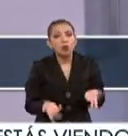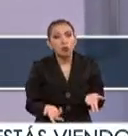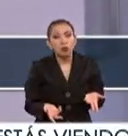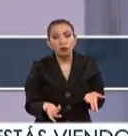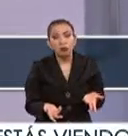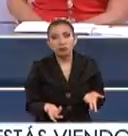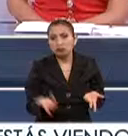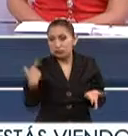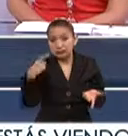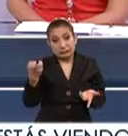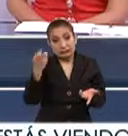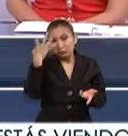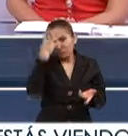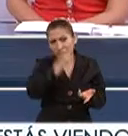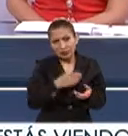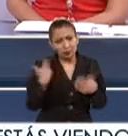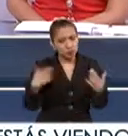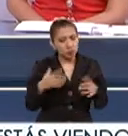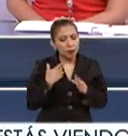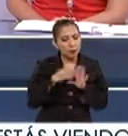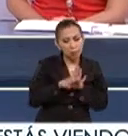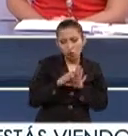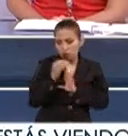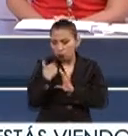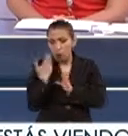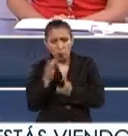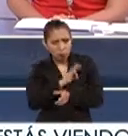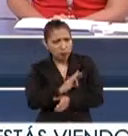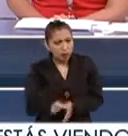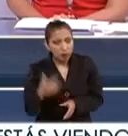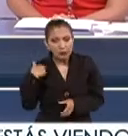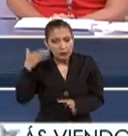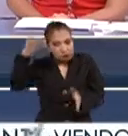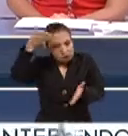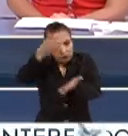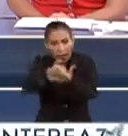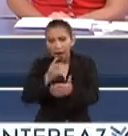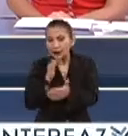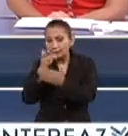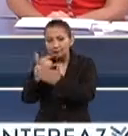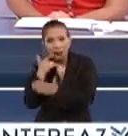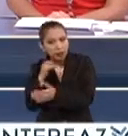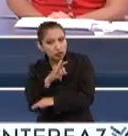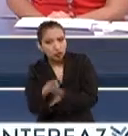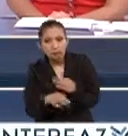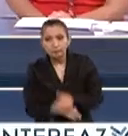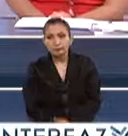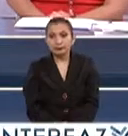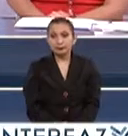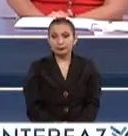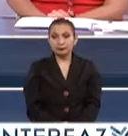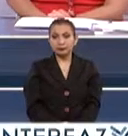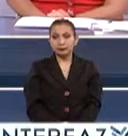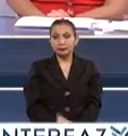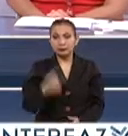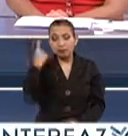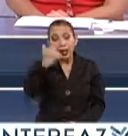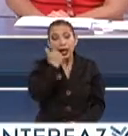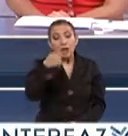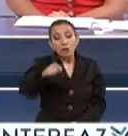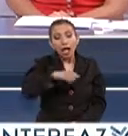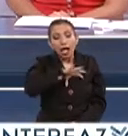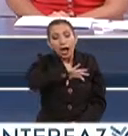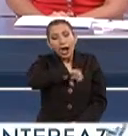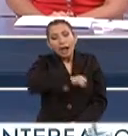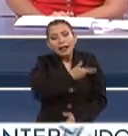Entonces es un reto precioso, pero querer es poder y hay que ir a por ello, hay que intentar por todos los medios que el alumno se